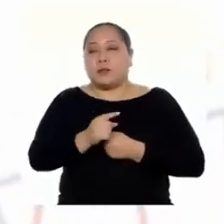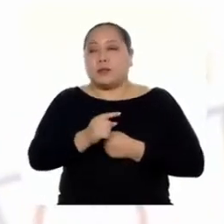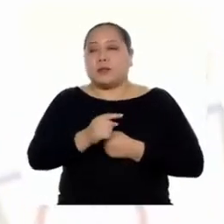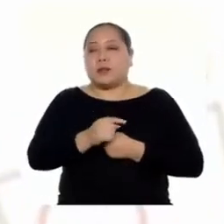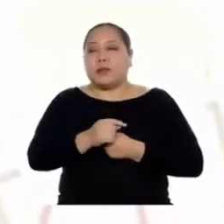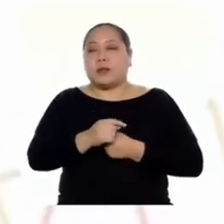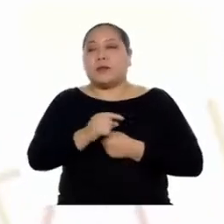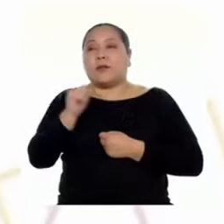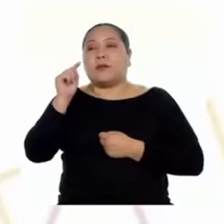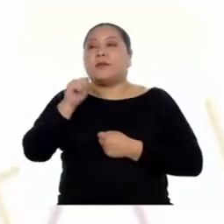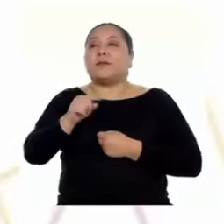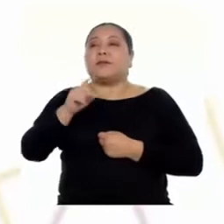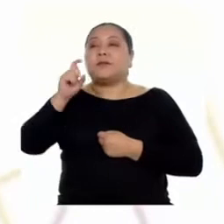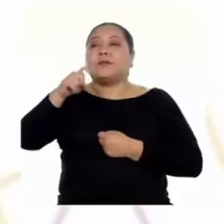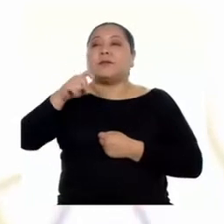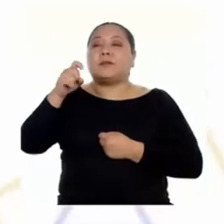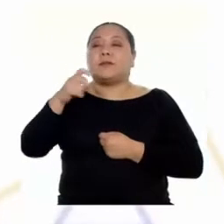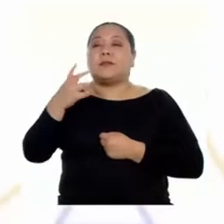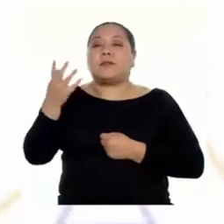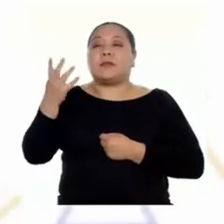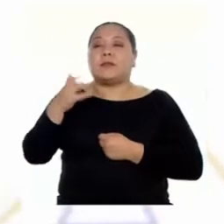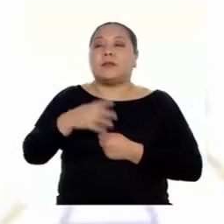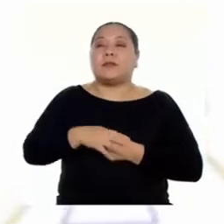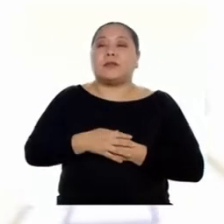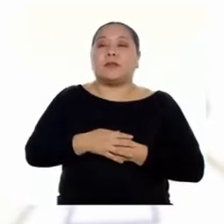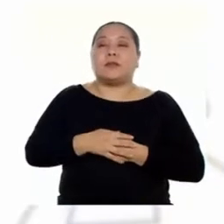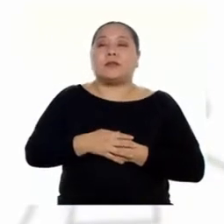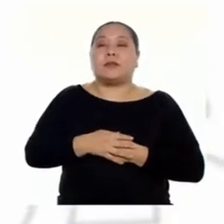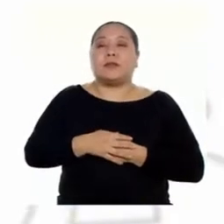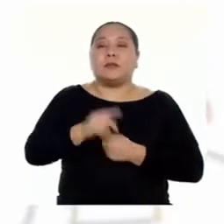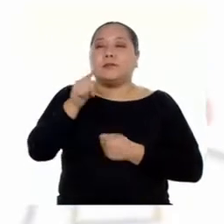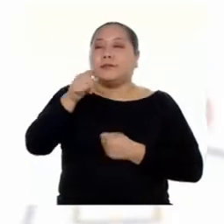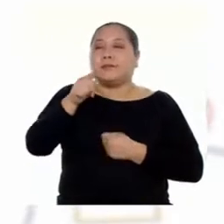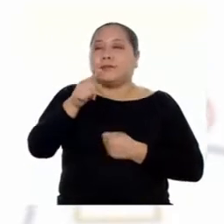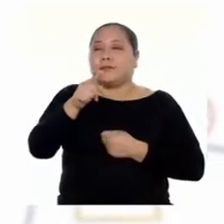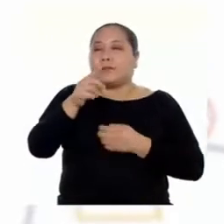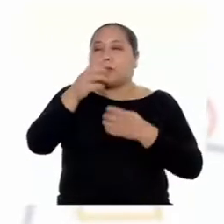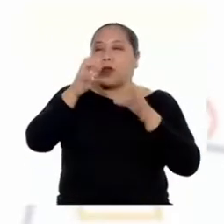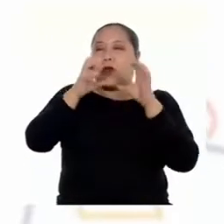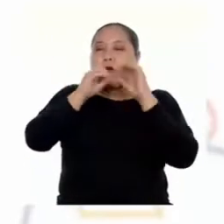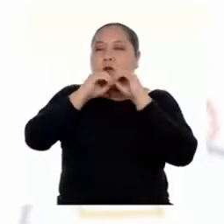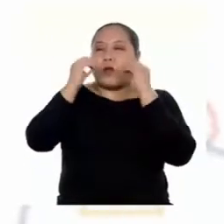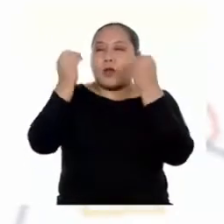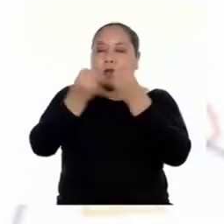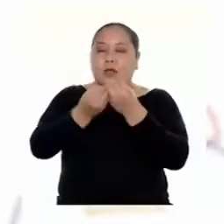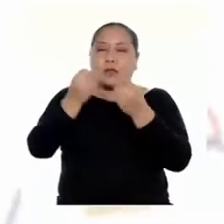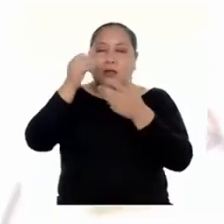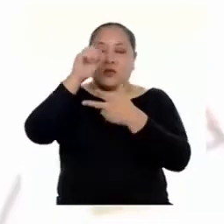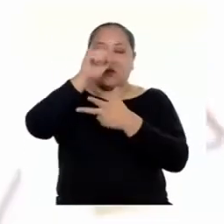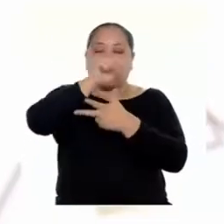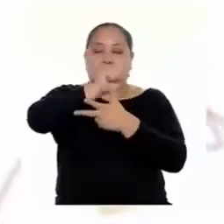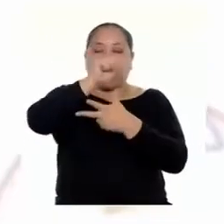plazo, recibe las siguientes ofertas. Entidad financiera A,